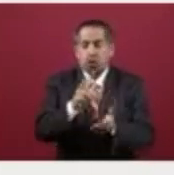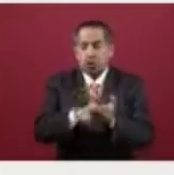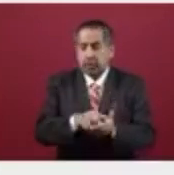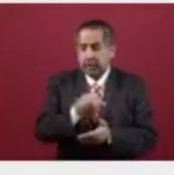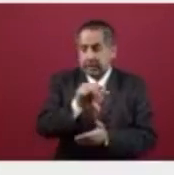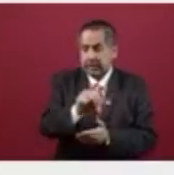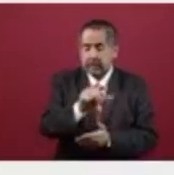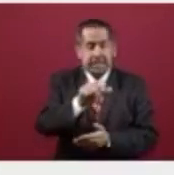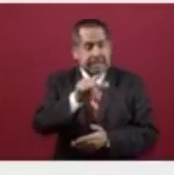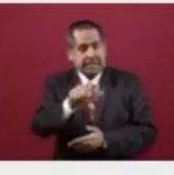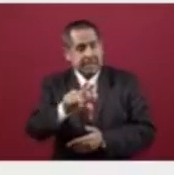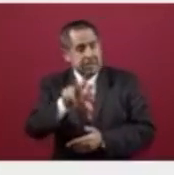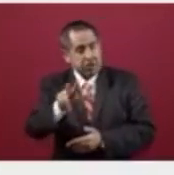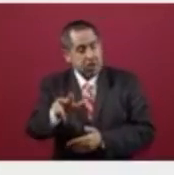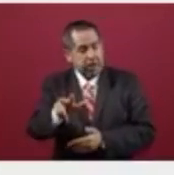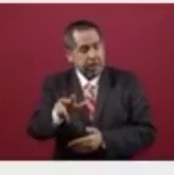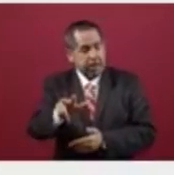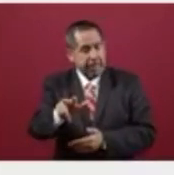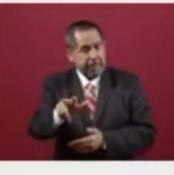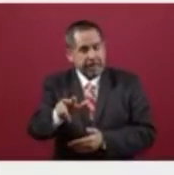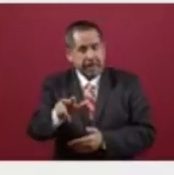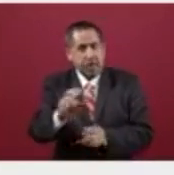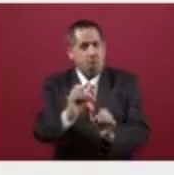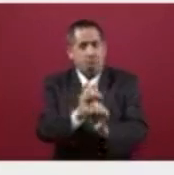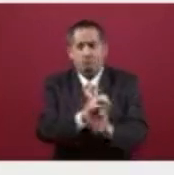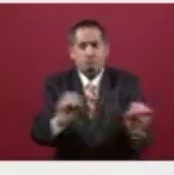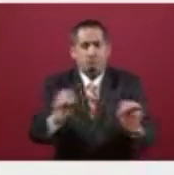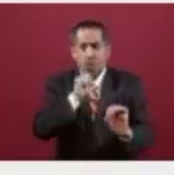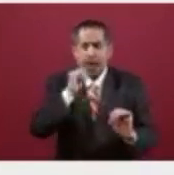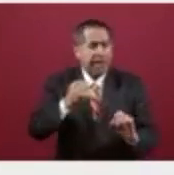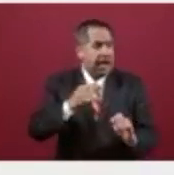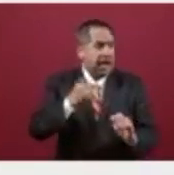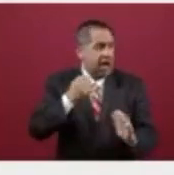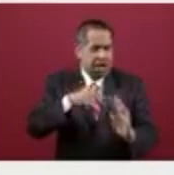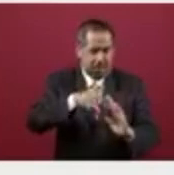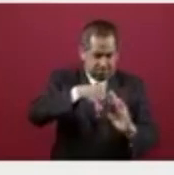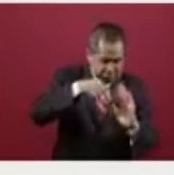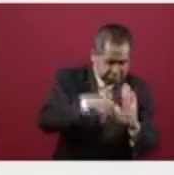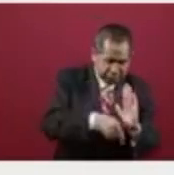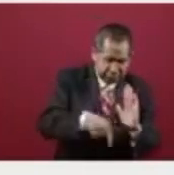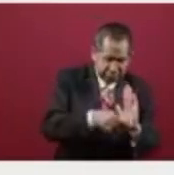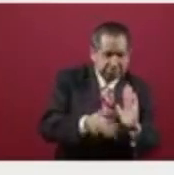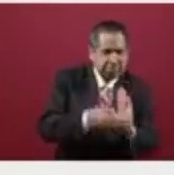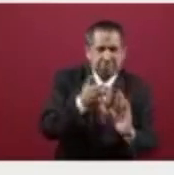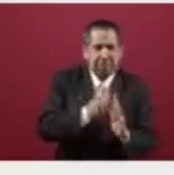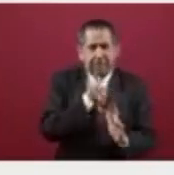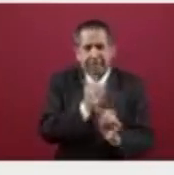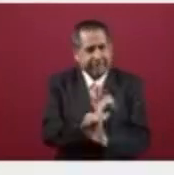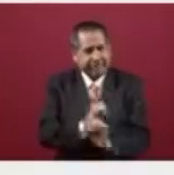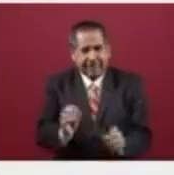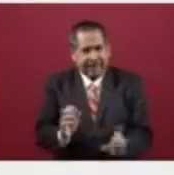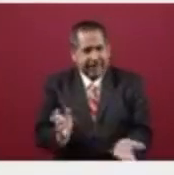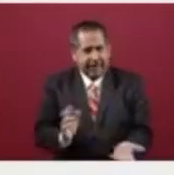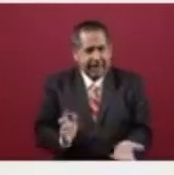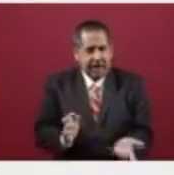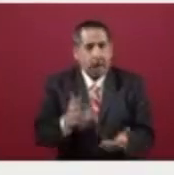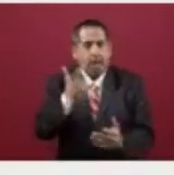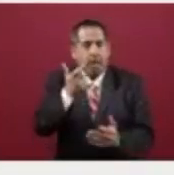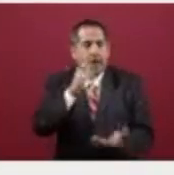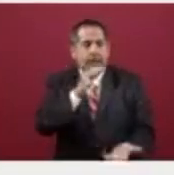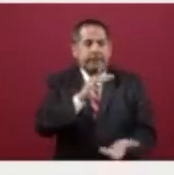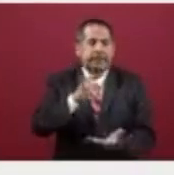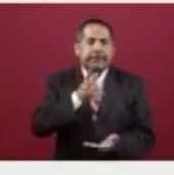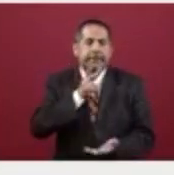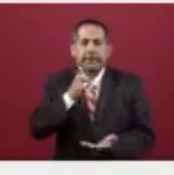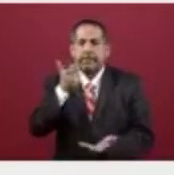2016, 17 y 18, ni siquiera un campo. Sí, eso también explica la caída de